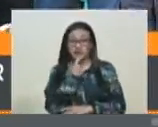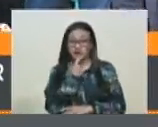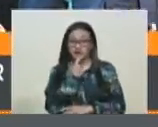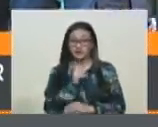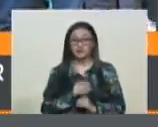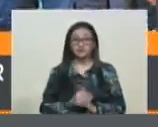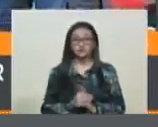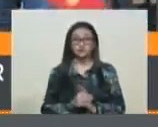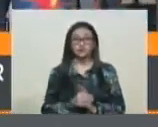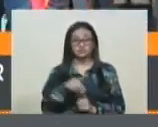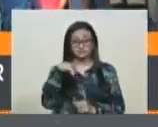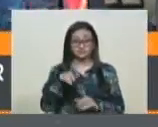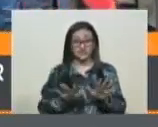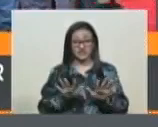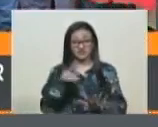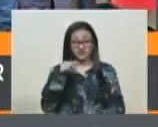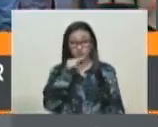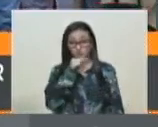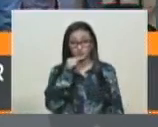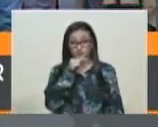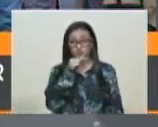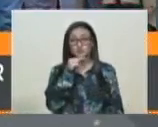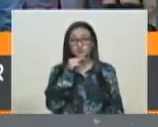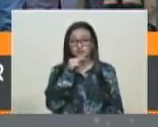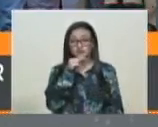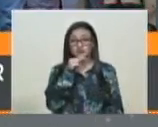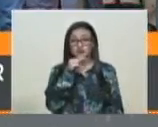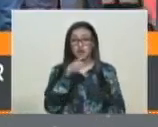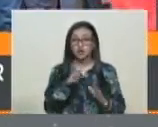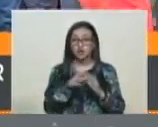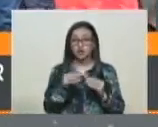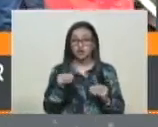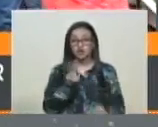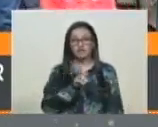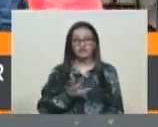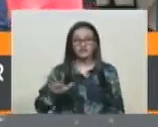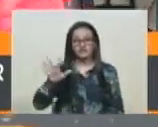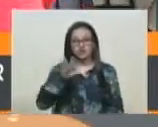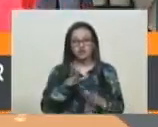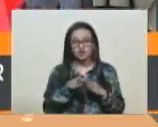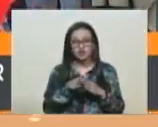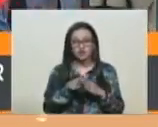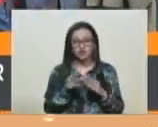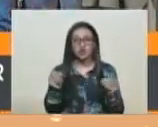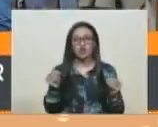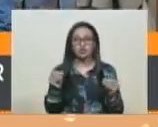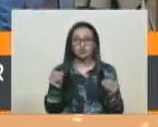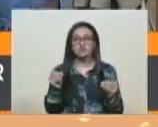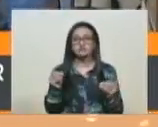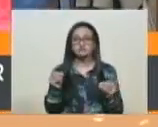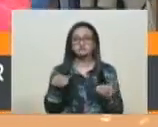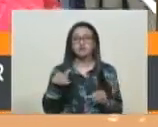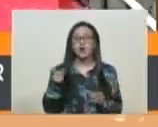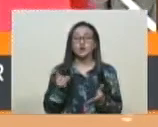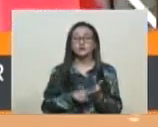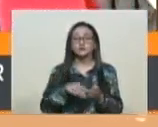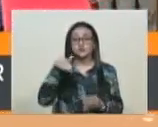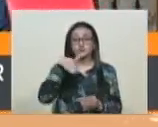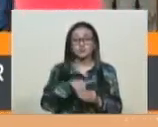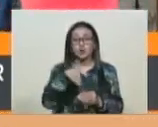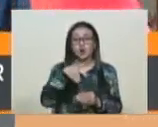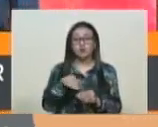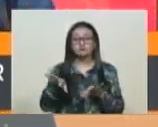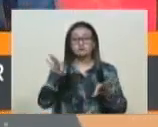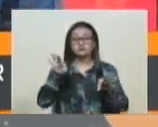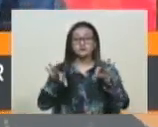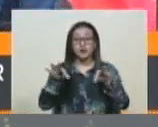este 15 de octubre, estamos convocados todos los venezolanos y las venezolanas a elegir a los